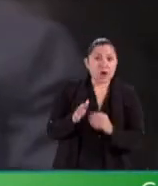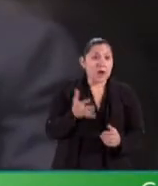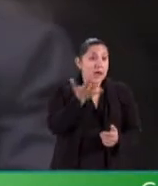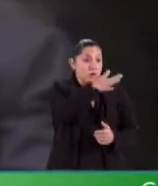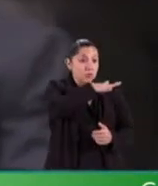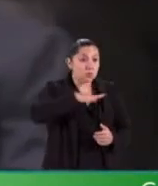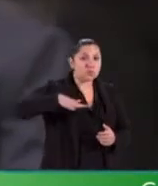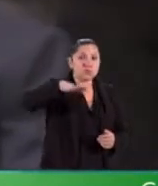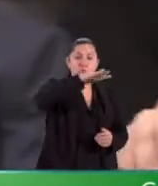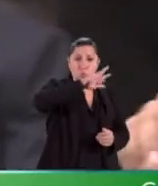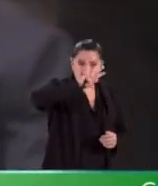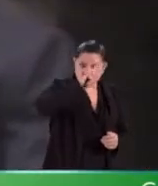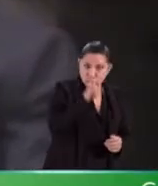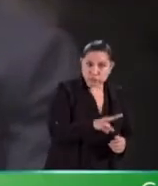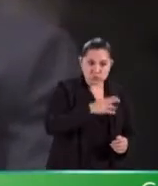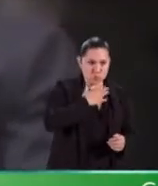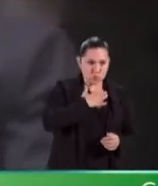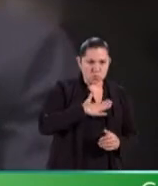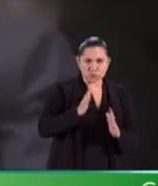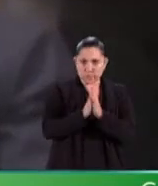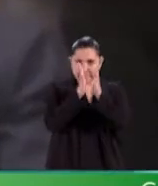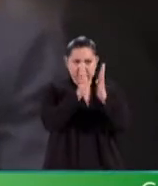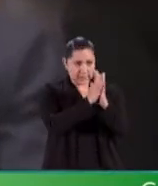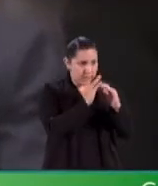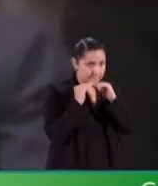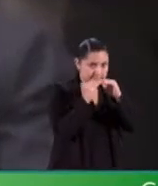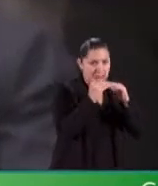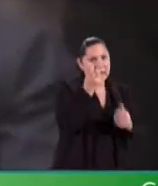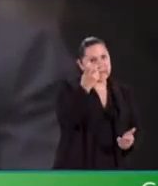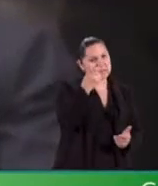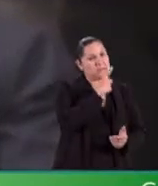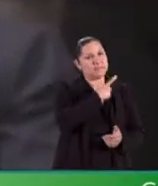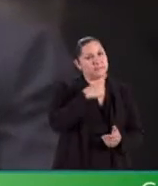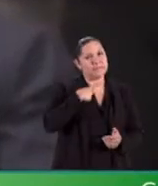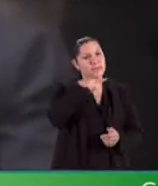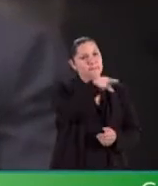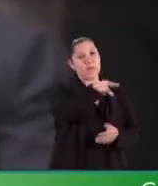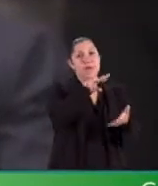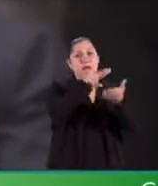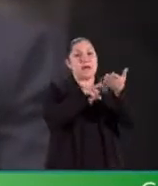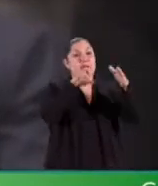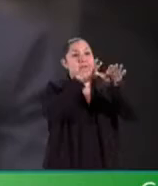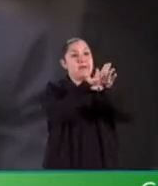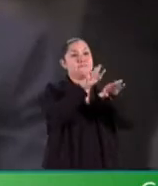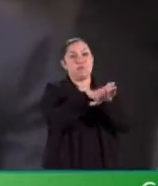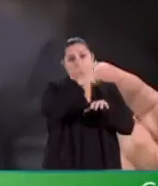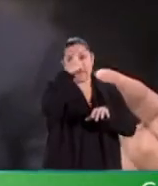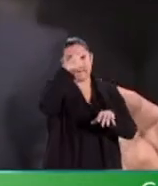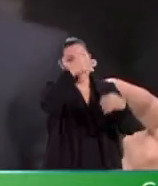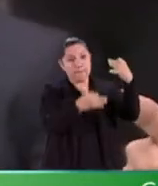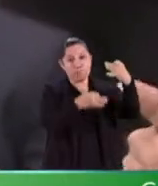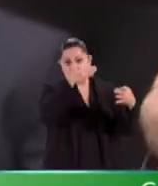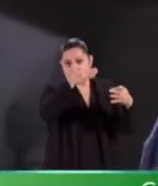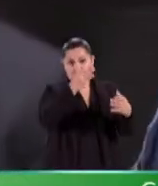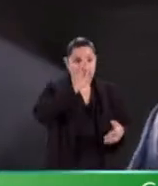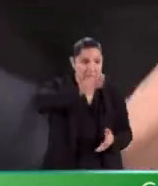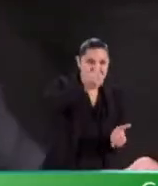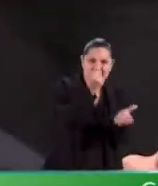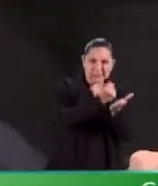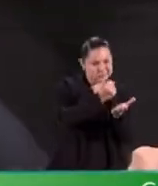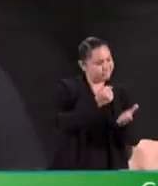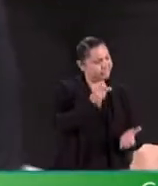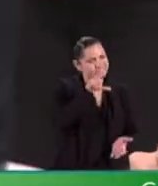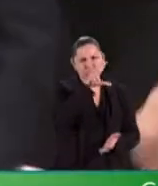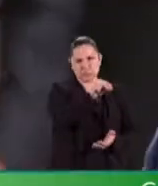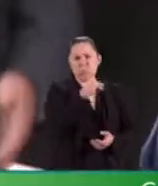democracia, es necesario no aprobar la mal llamada reforma al Poder Judicial. Concluyo con